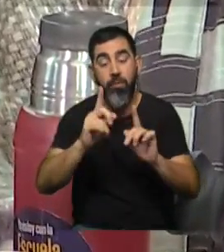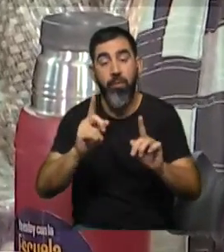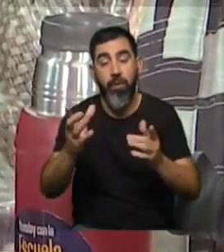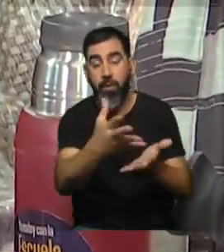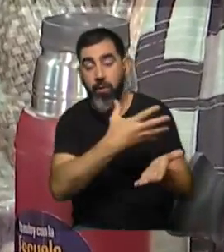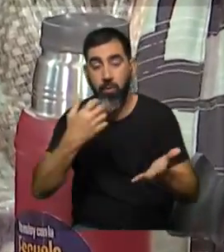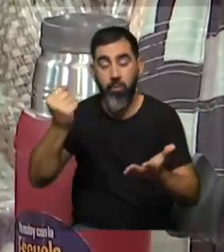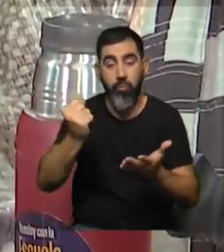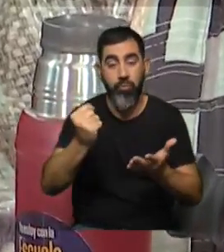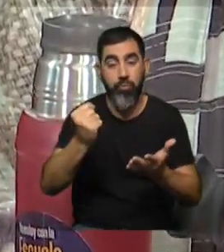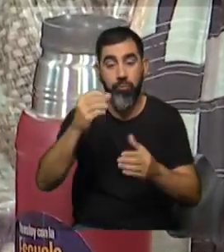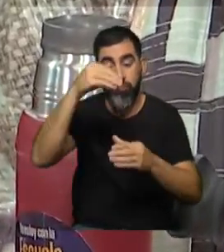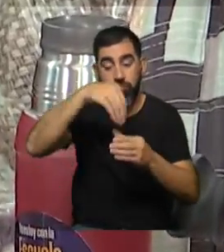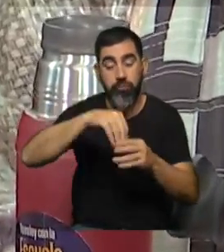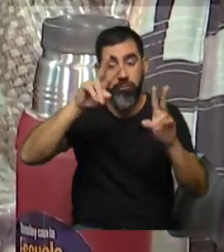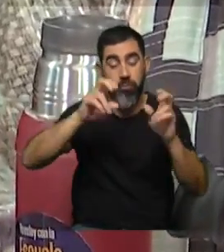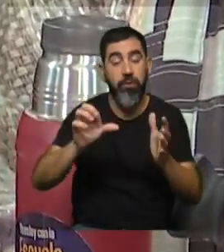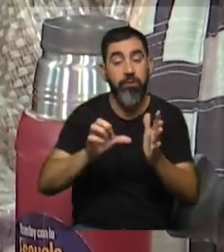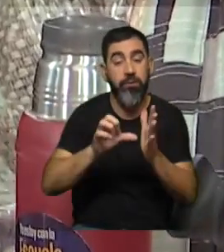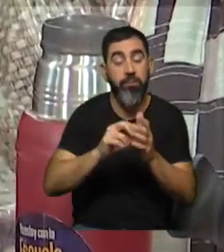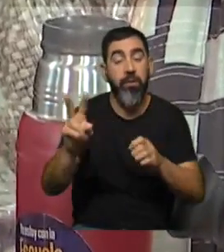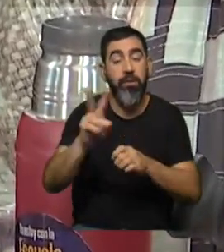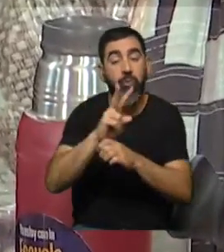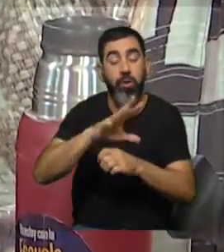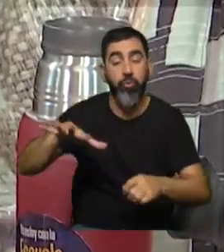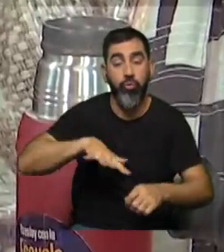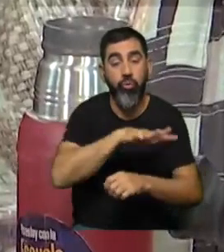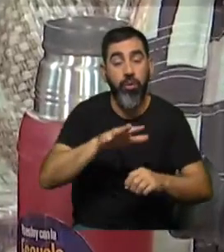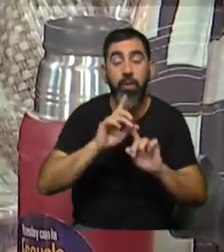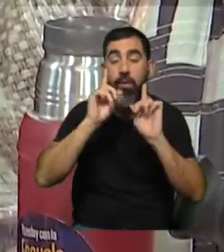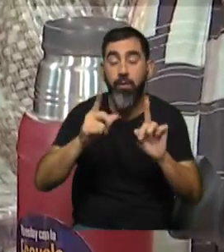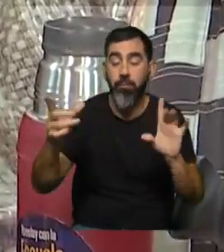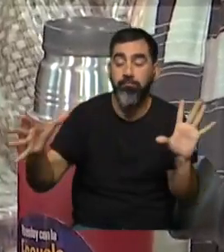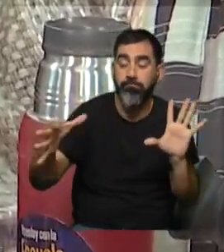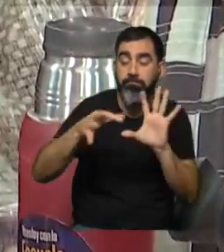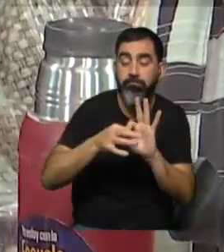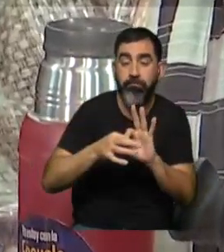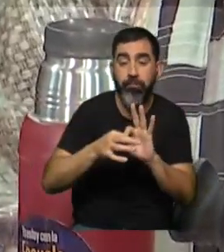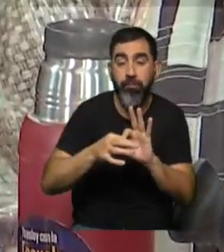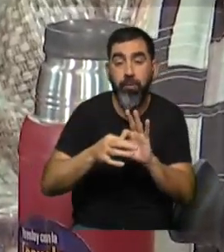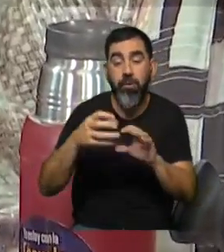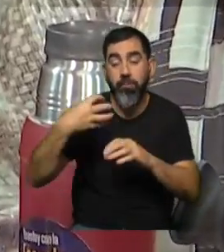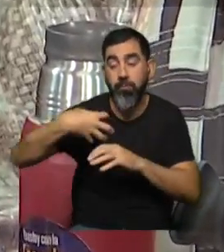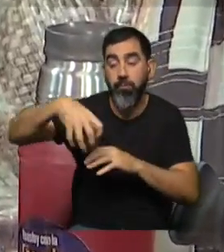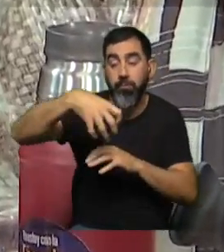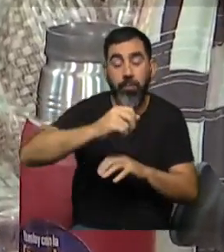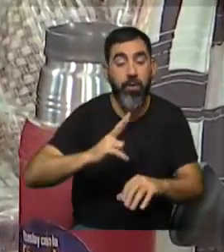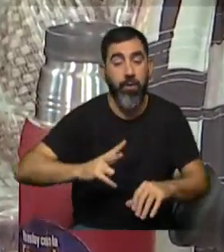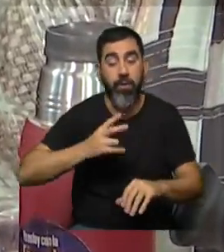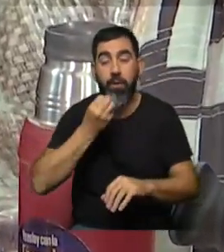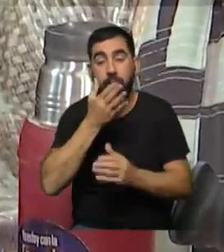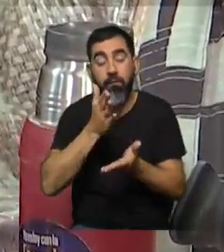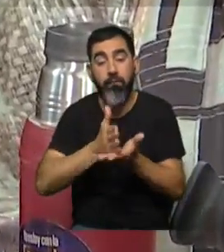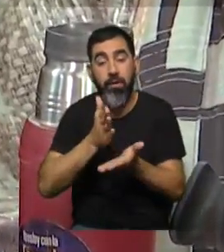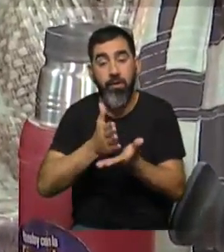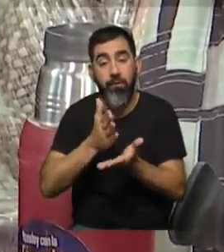lucro dentro de lo que es un sistema de seguridad social que debe quedar asociado a la redistribución de la riqueza y a los beneficios